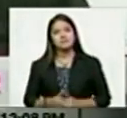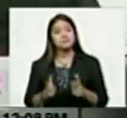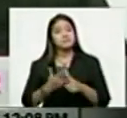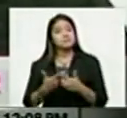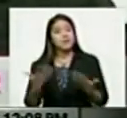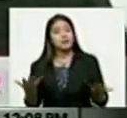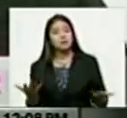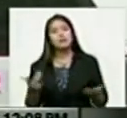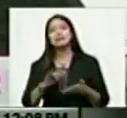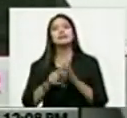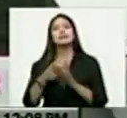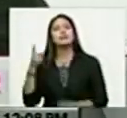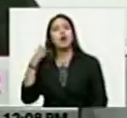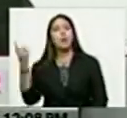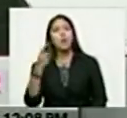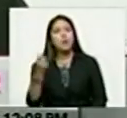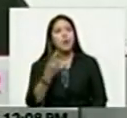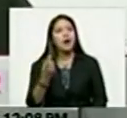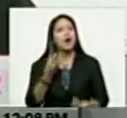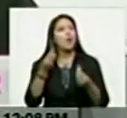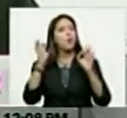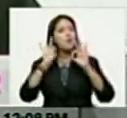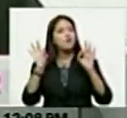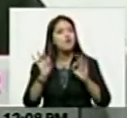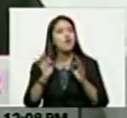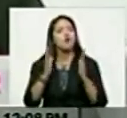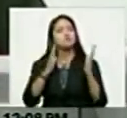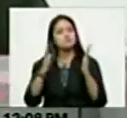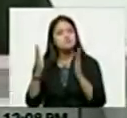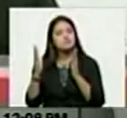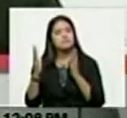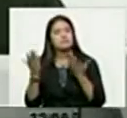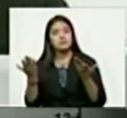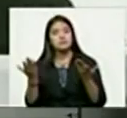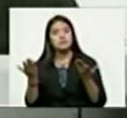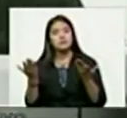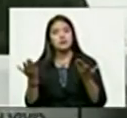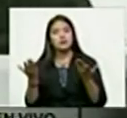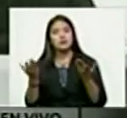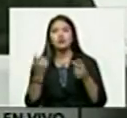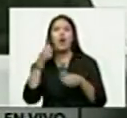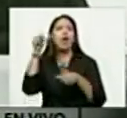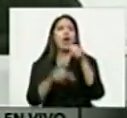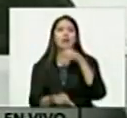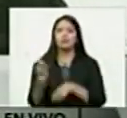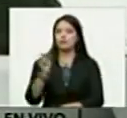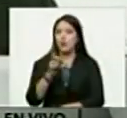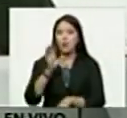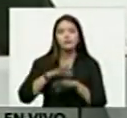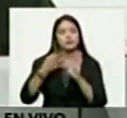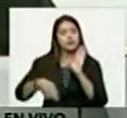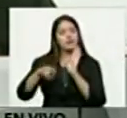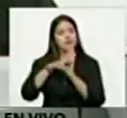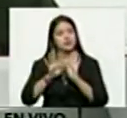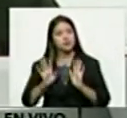Entonces es buscar los mecanismos. Queridos compañeros, no me voy a alargar en esto porque, repito,